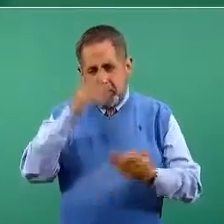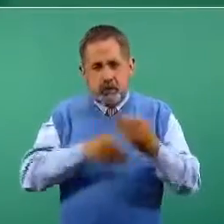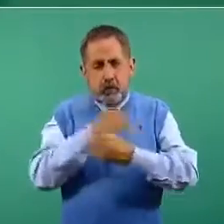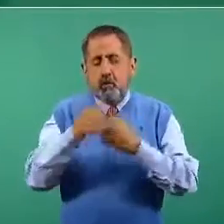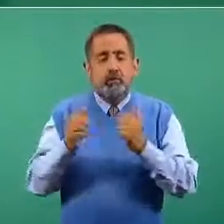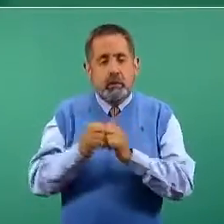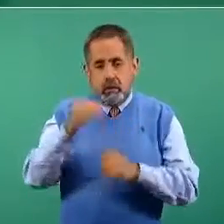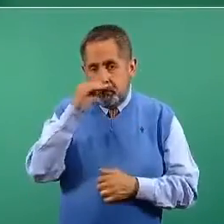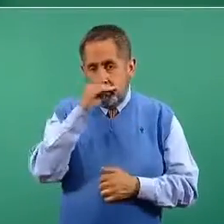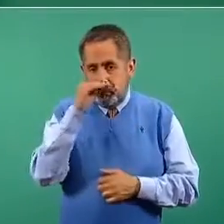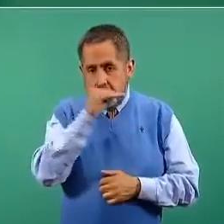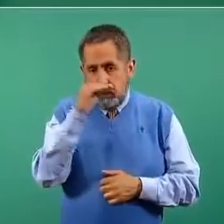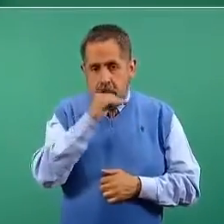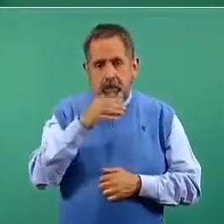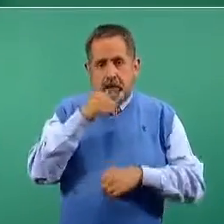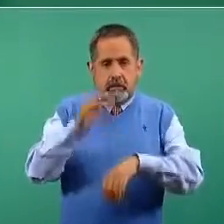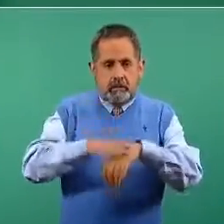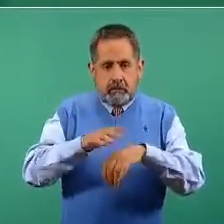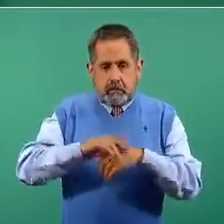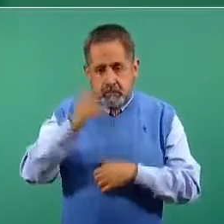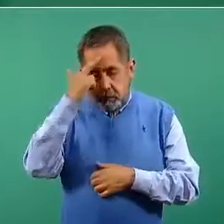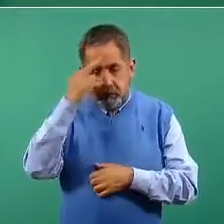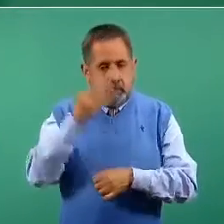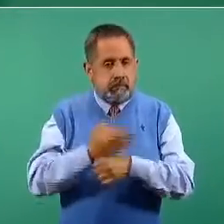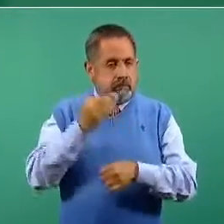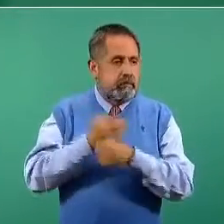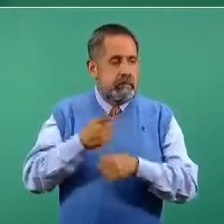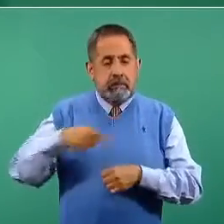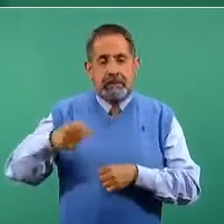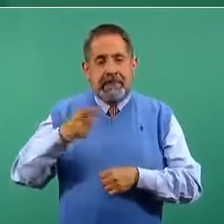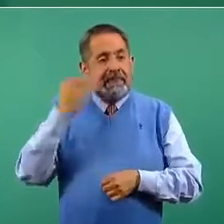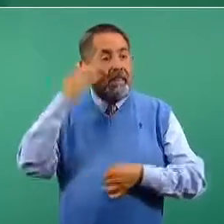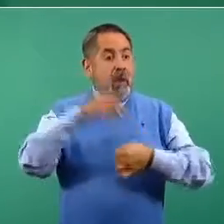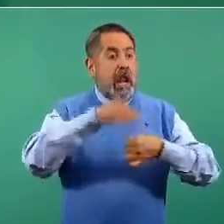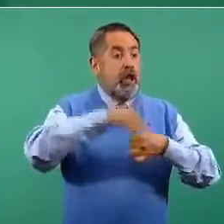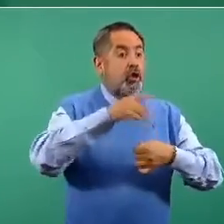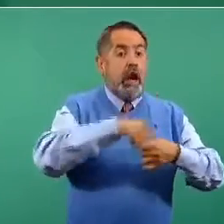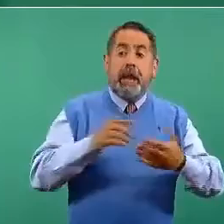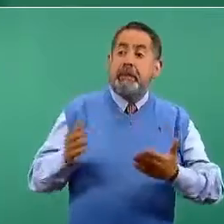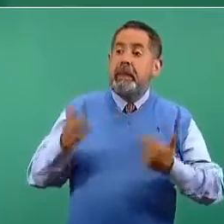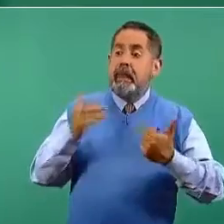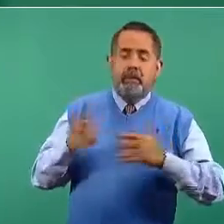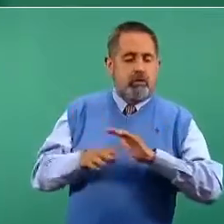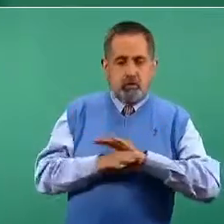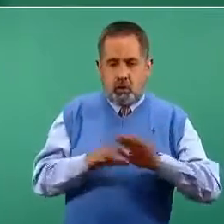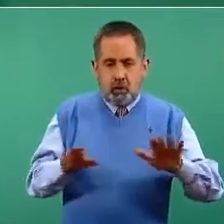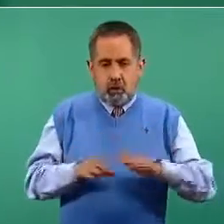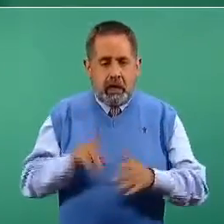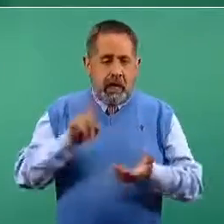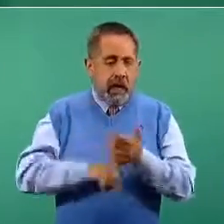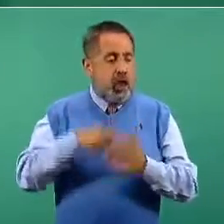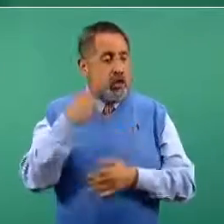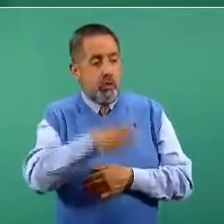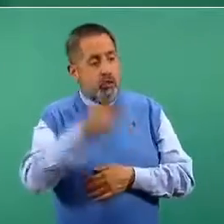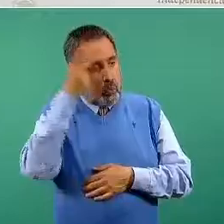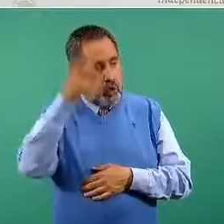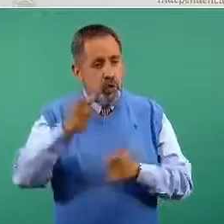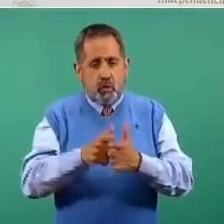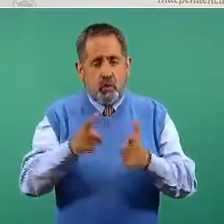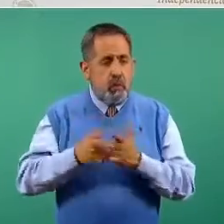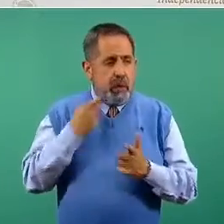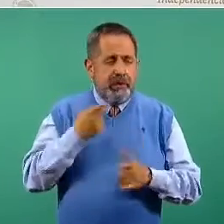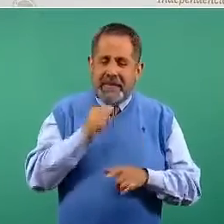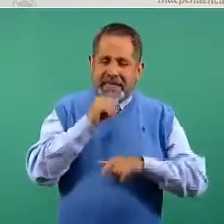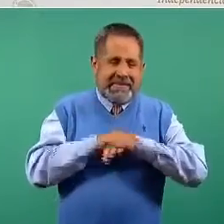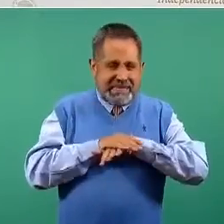y es gratuito, y queremos recordarlo, especialmente en estos tiempos electorales, no es propiedad de ningún partido político, es